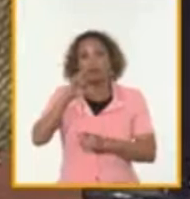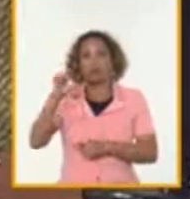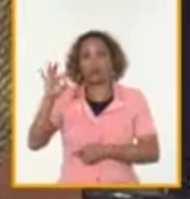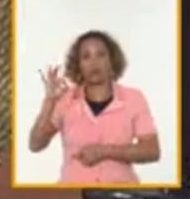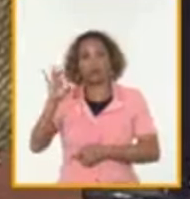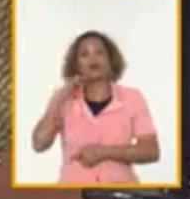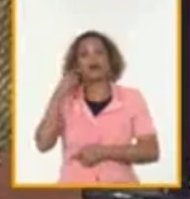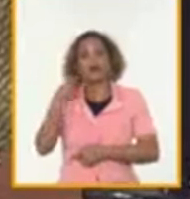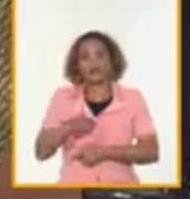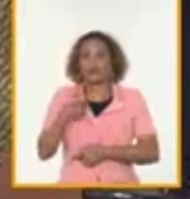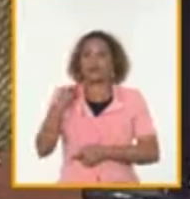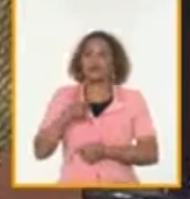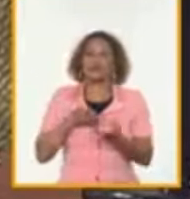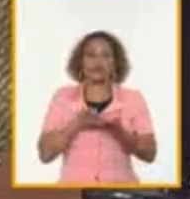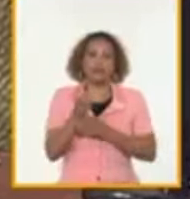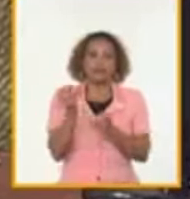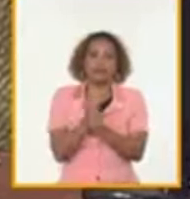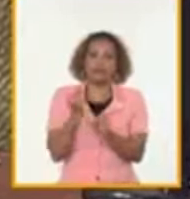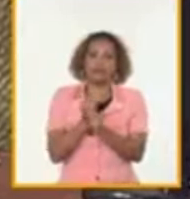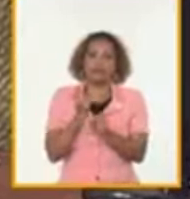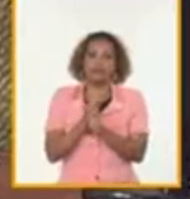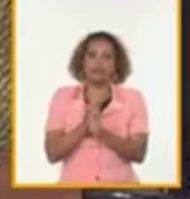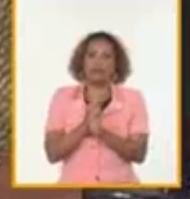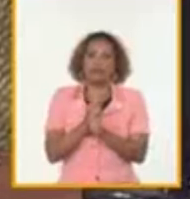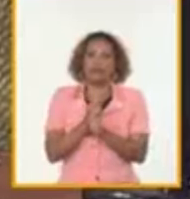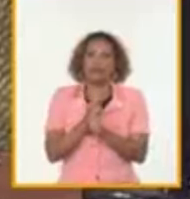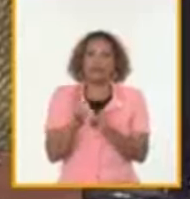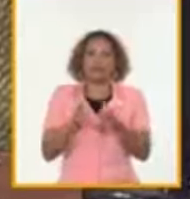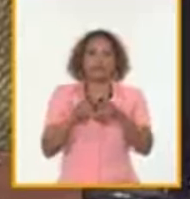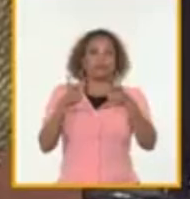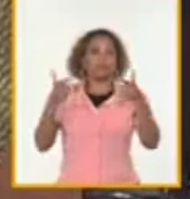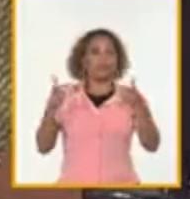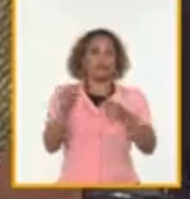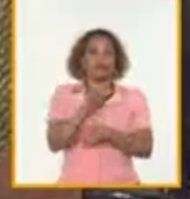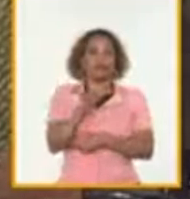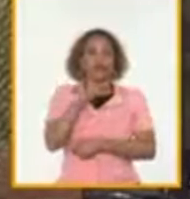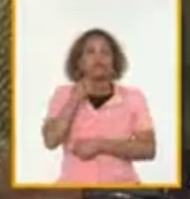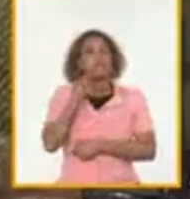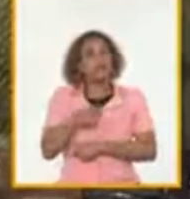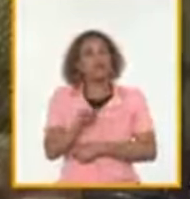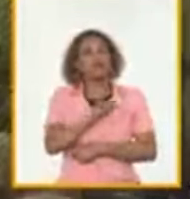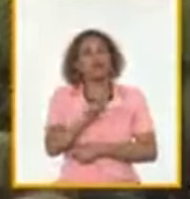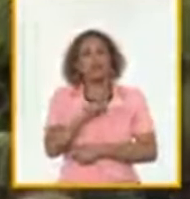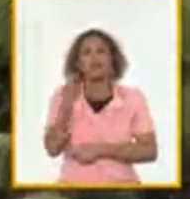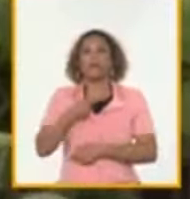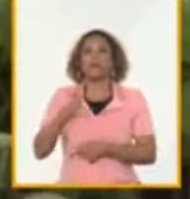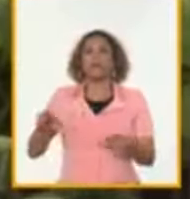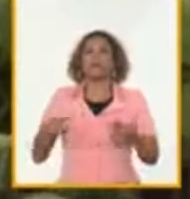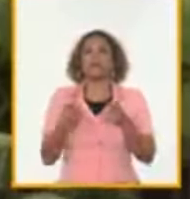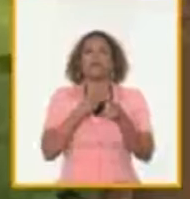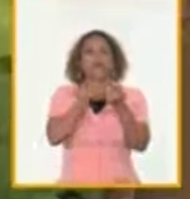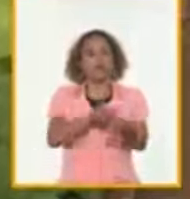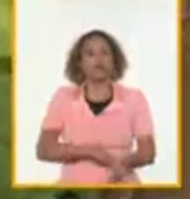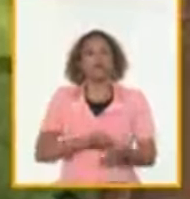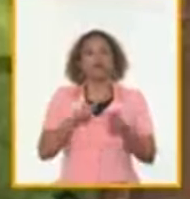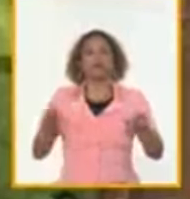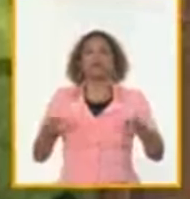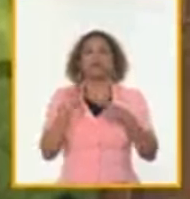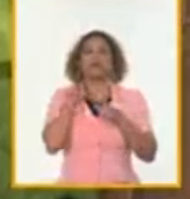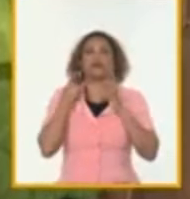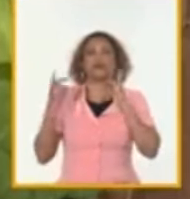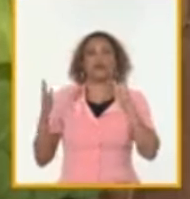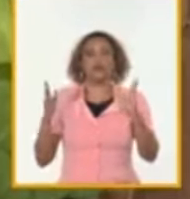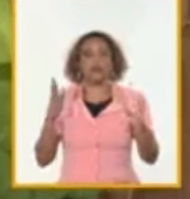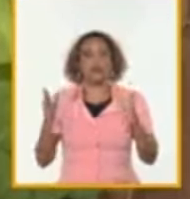seguir trabajando aún y cuando no es en grandes extensiones pero sí tenemos que cumplir la yuca debemos cumplirla en el año no